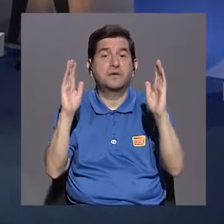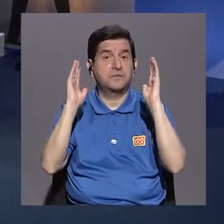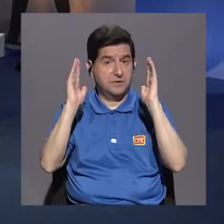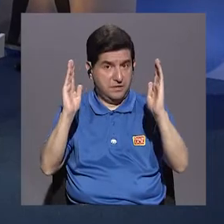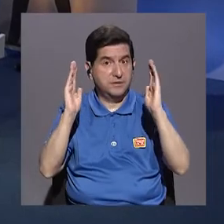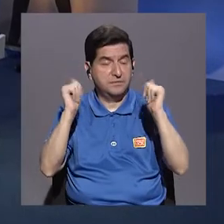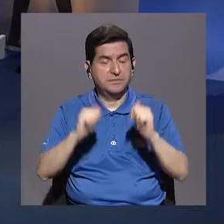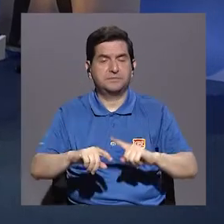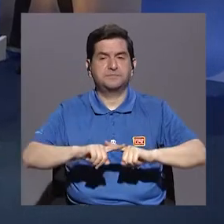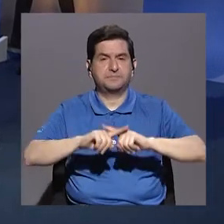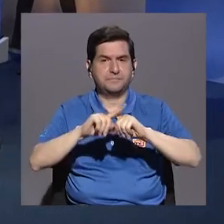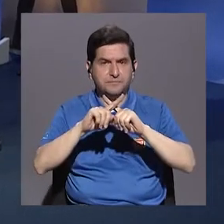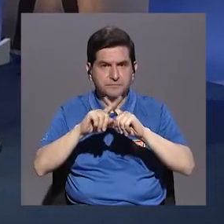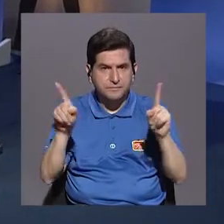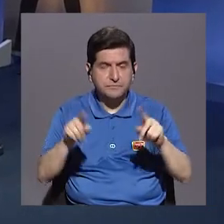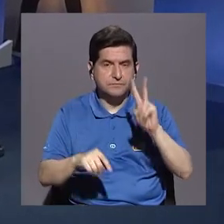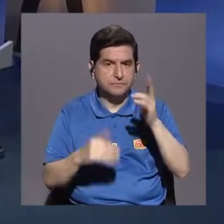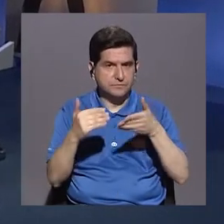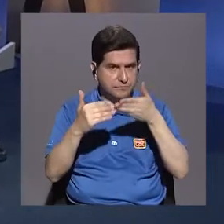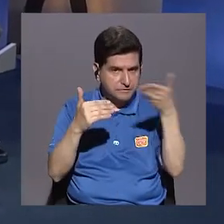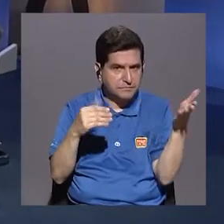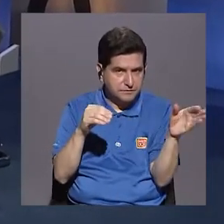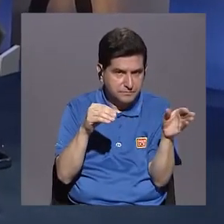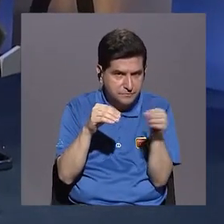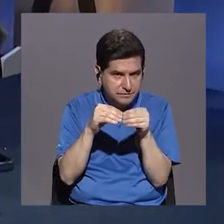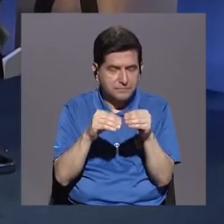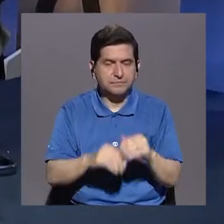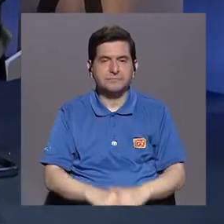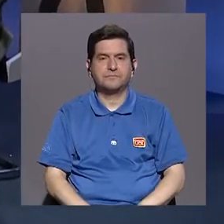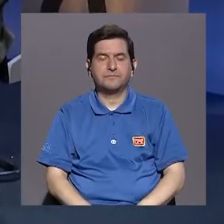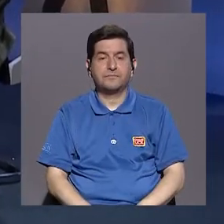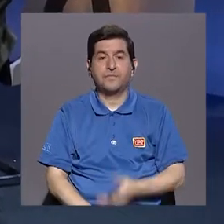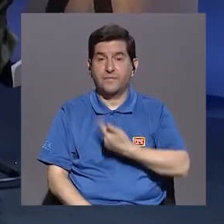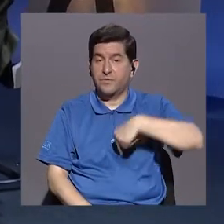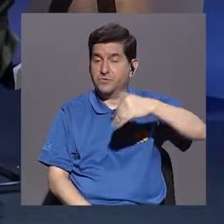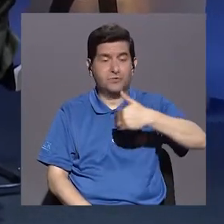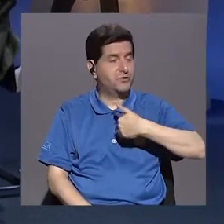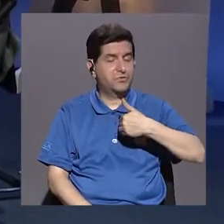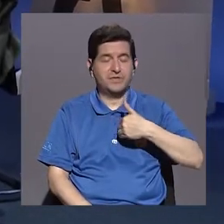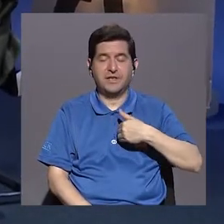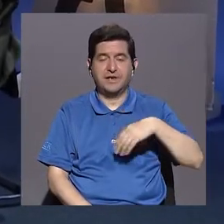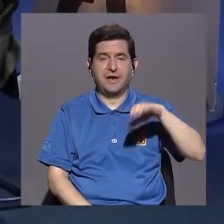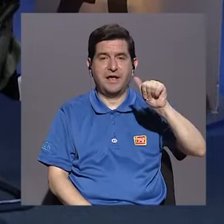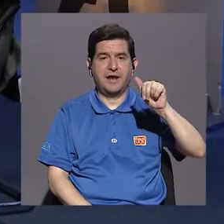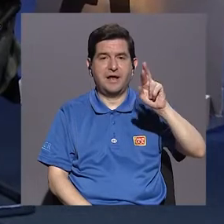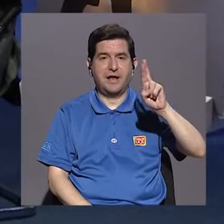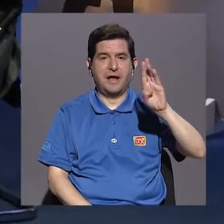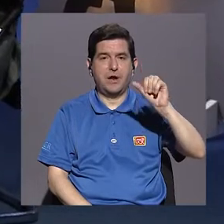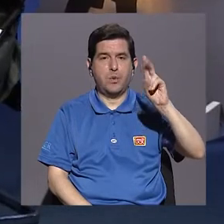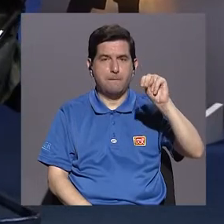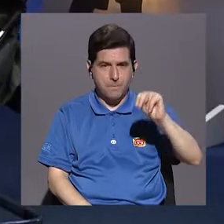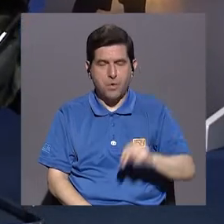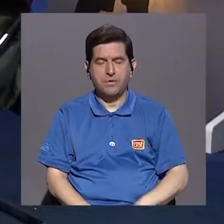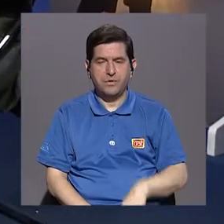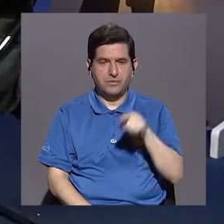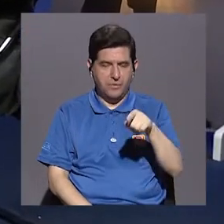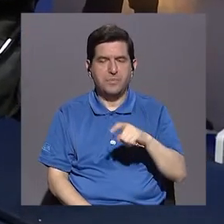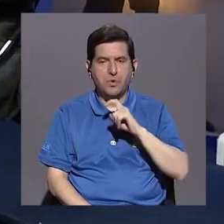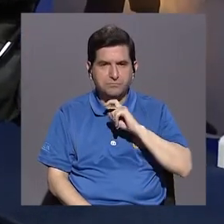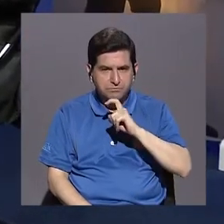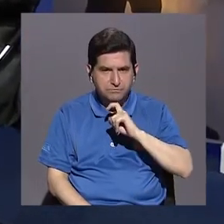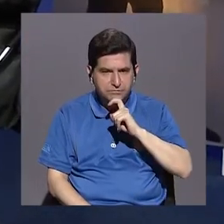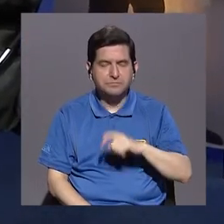pero entonces dos cosas otros no tenemos carbón en este país al volver al mineral